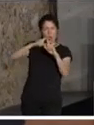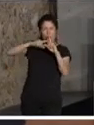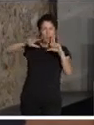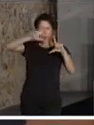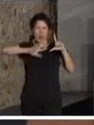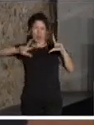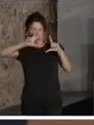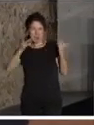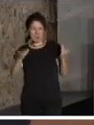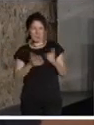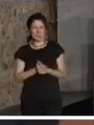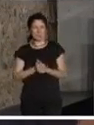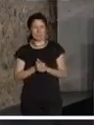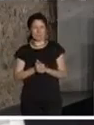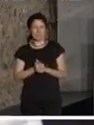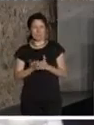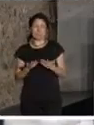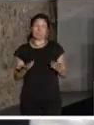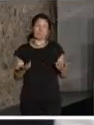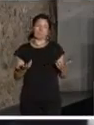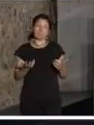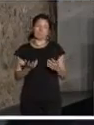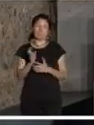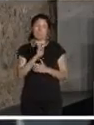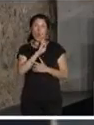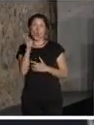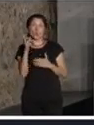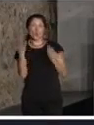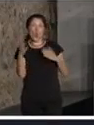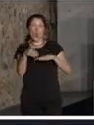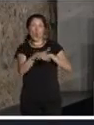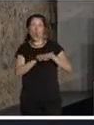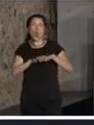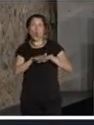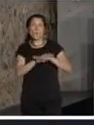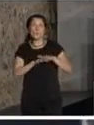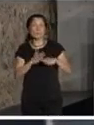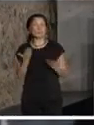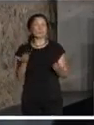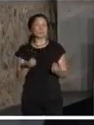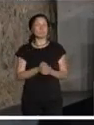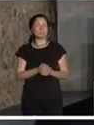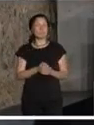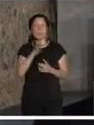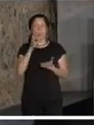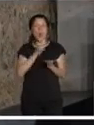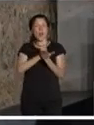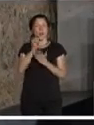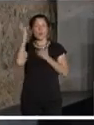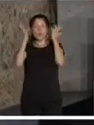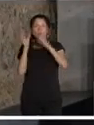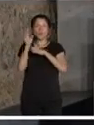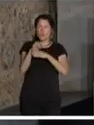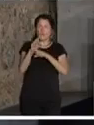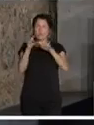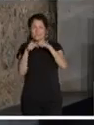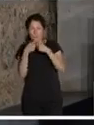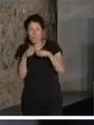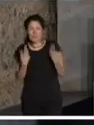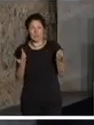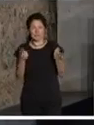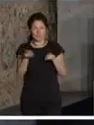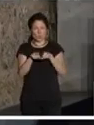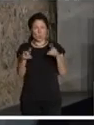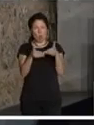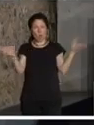estatal lo otro sería un gobierno que apostara por la agricultura y ganadería familiar que es la que